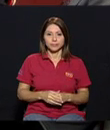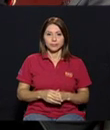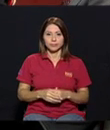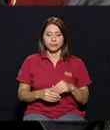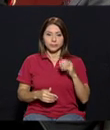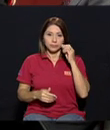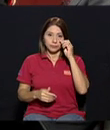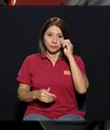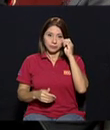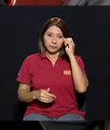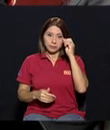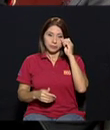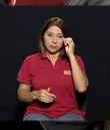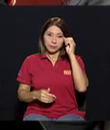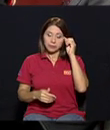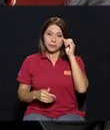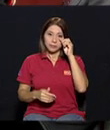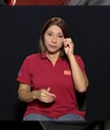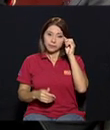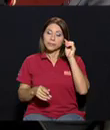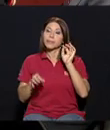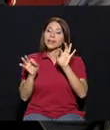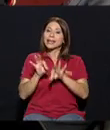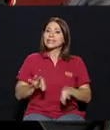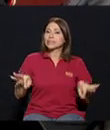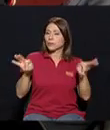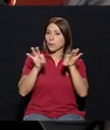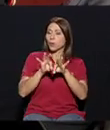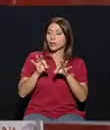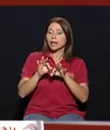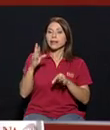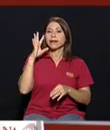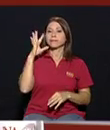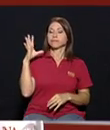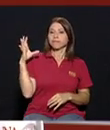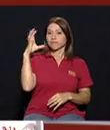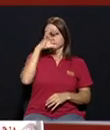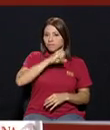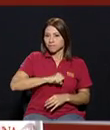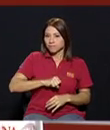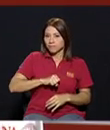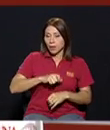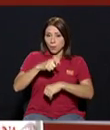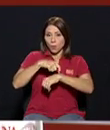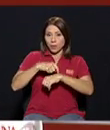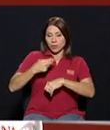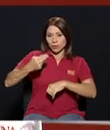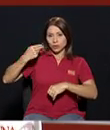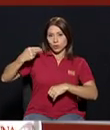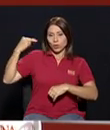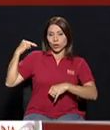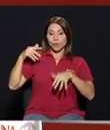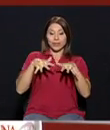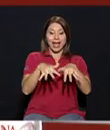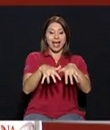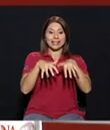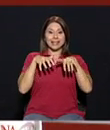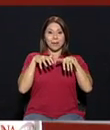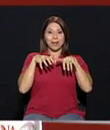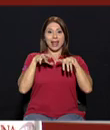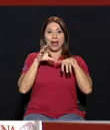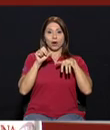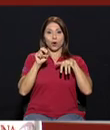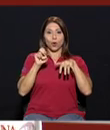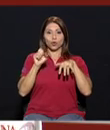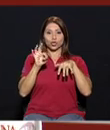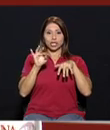me parece importante recuperar un poco el momento histórico en el cual la Asamblea Constituyente decide que